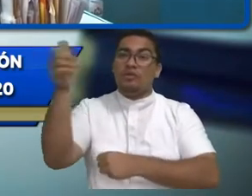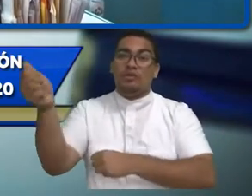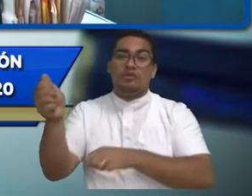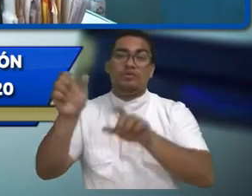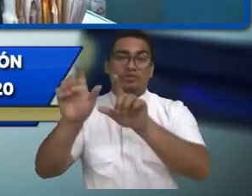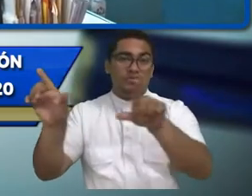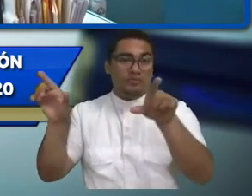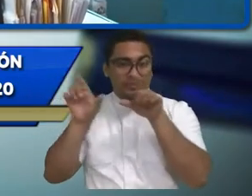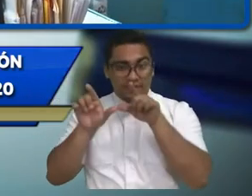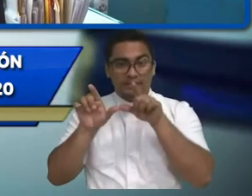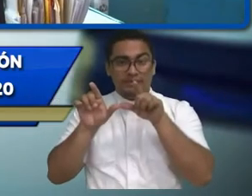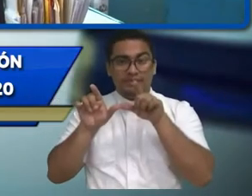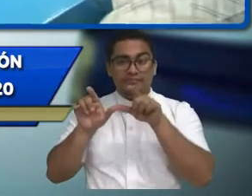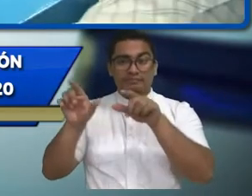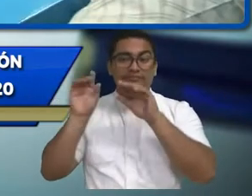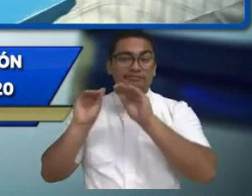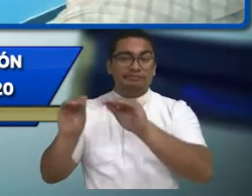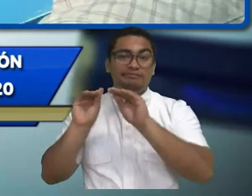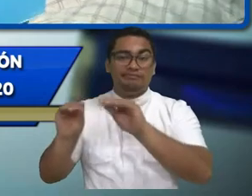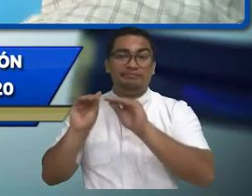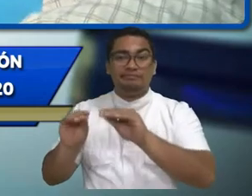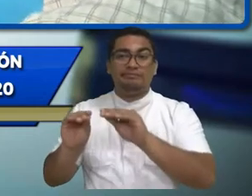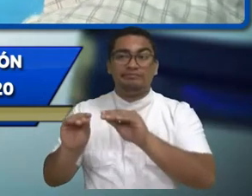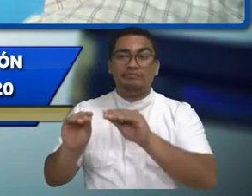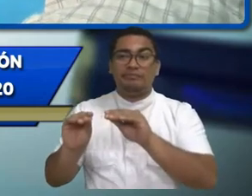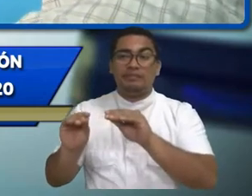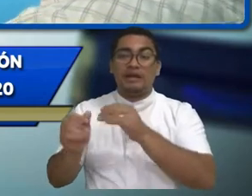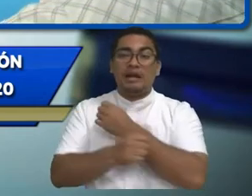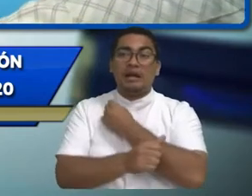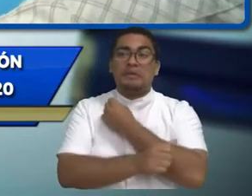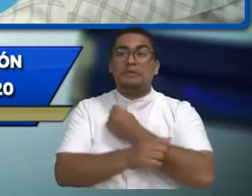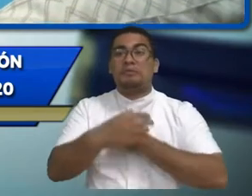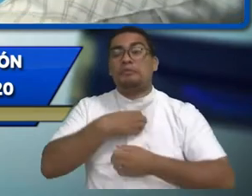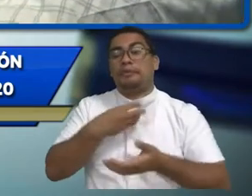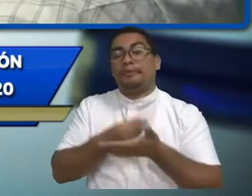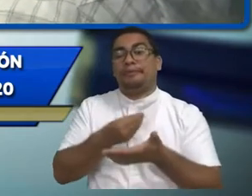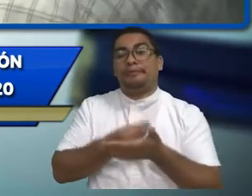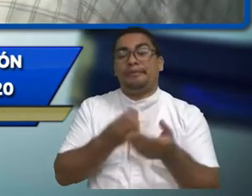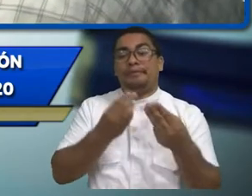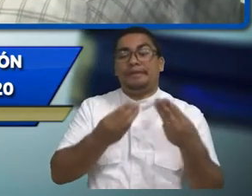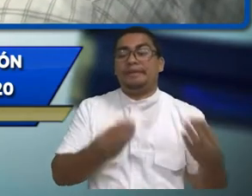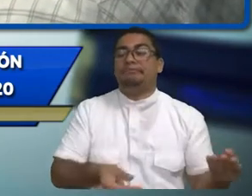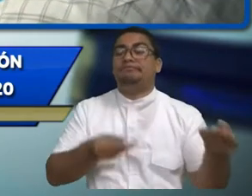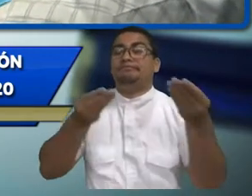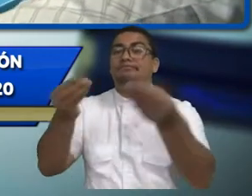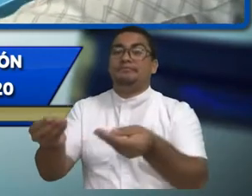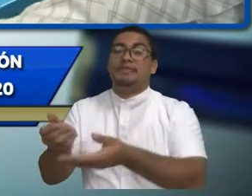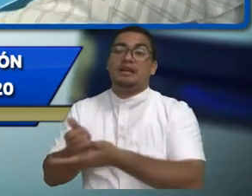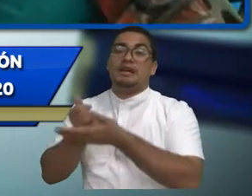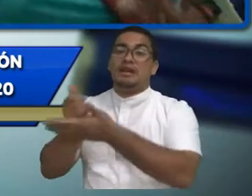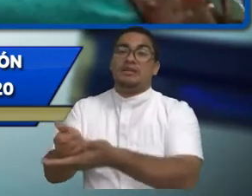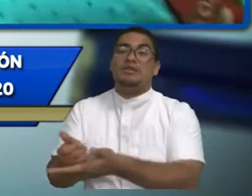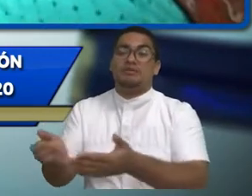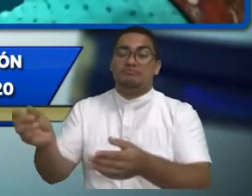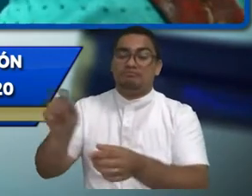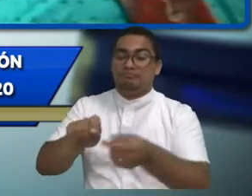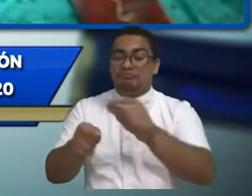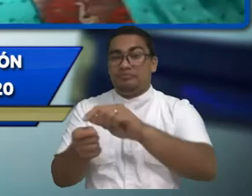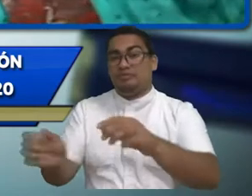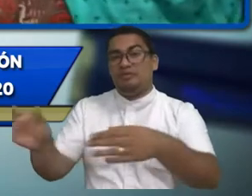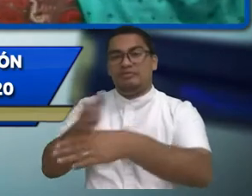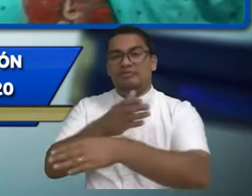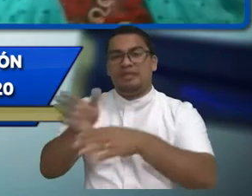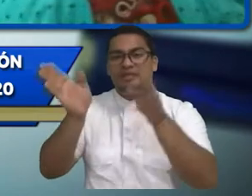procesos de formación el estudiante lleva pues algún tipo de material para contribuir llámese el centro privado